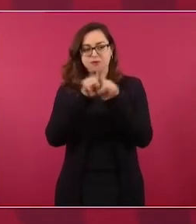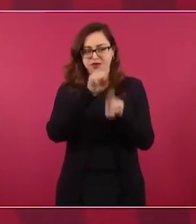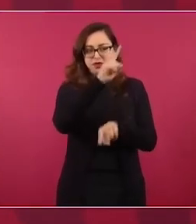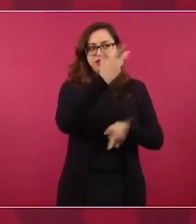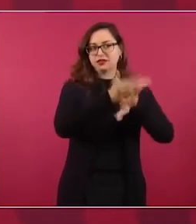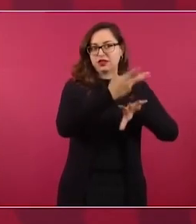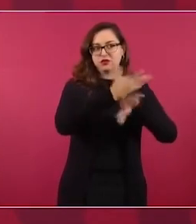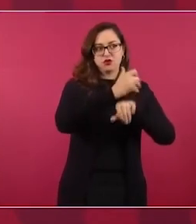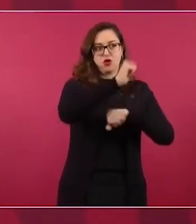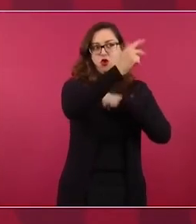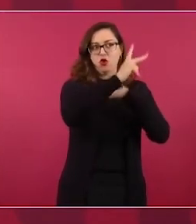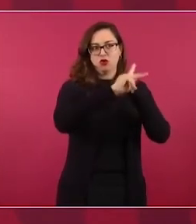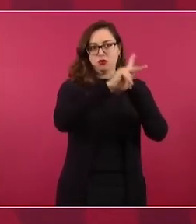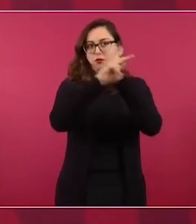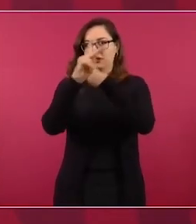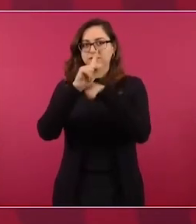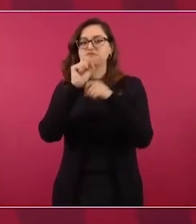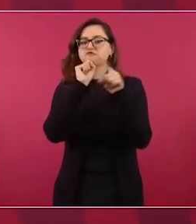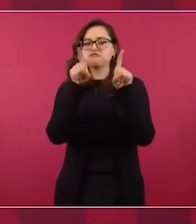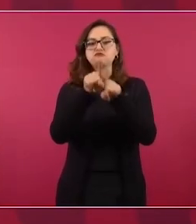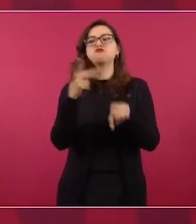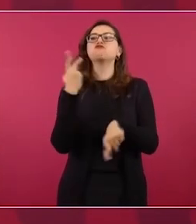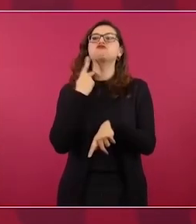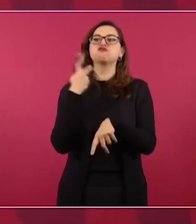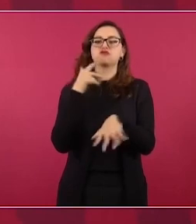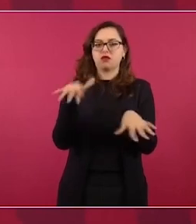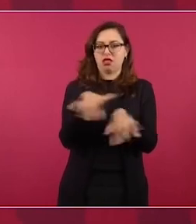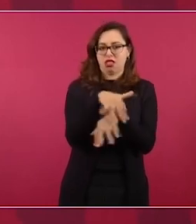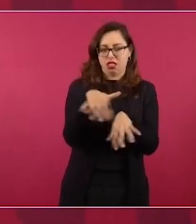esto existe en todo el mundo, ¿no?